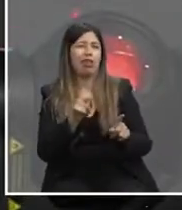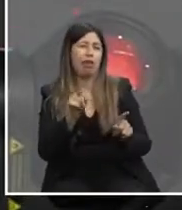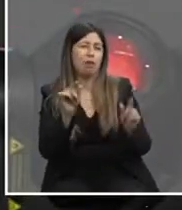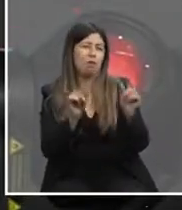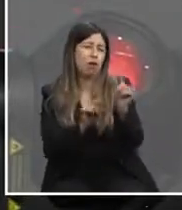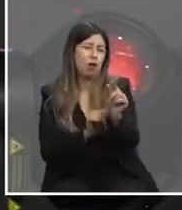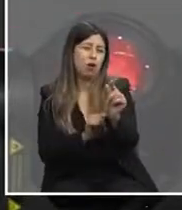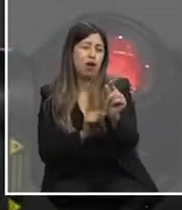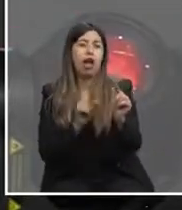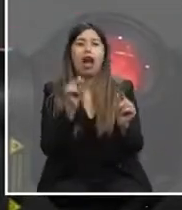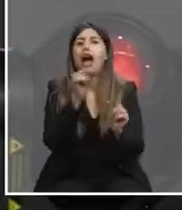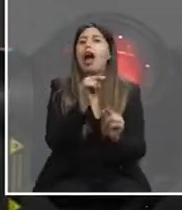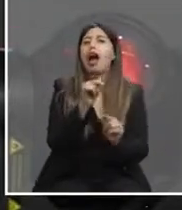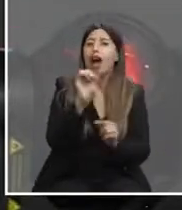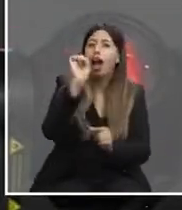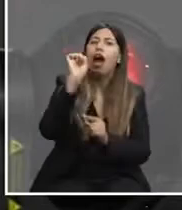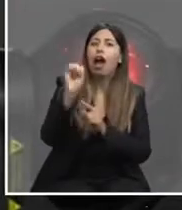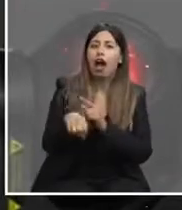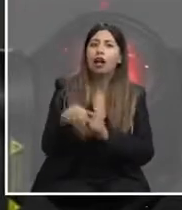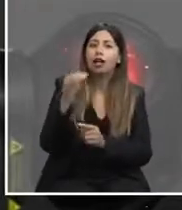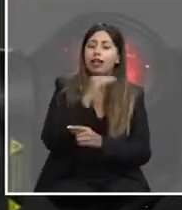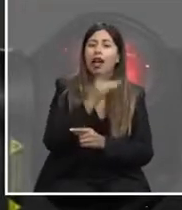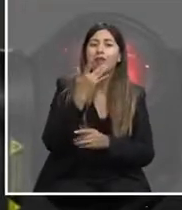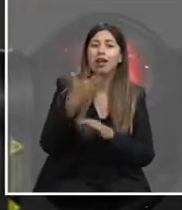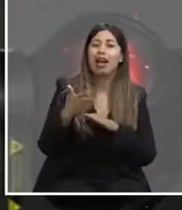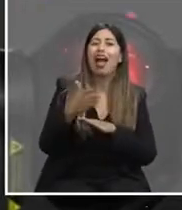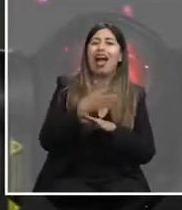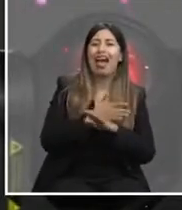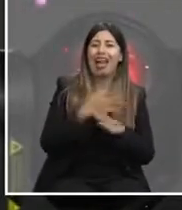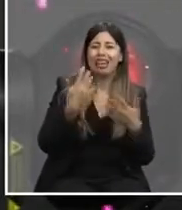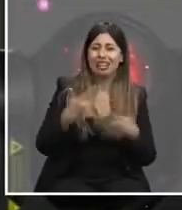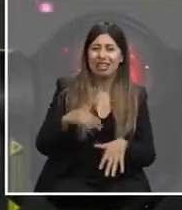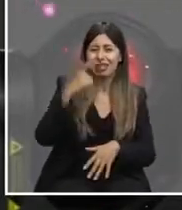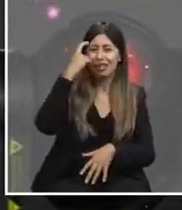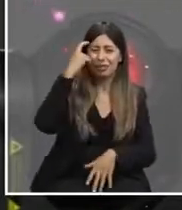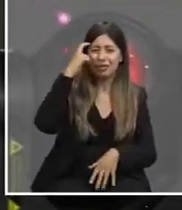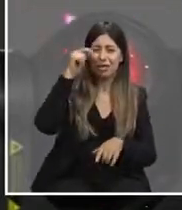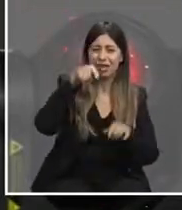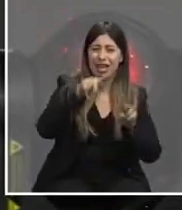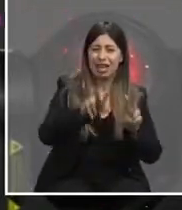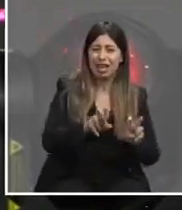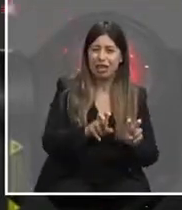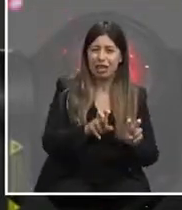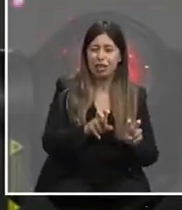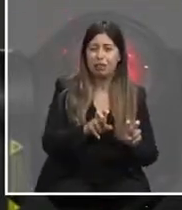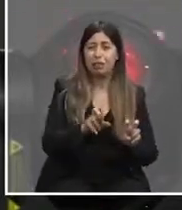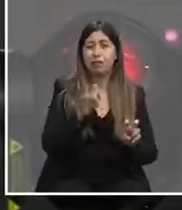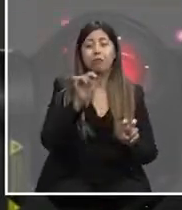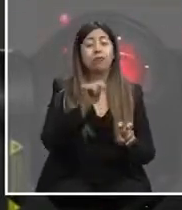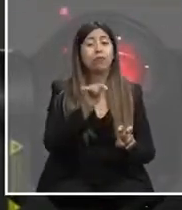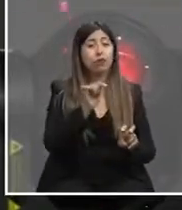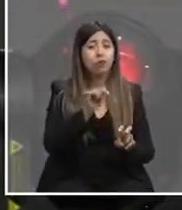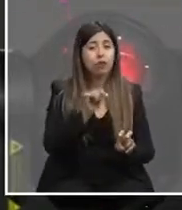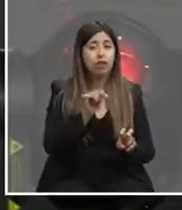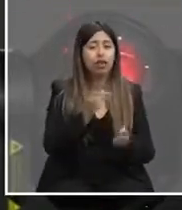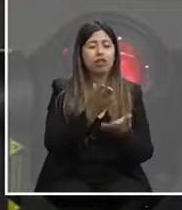pequeñas, pero tú me las vas a creer porque ya está el sesgo trabajando ahí. Y desde ese punto de